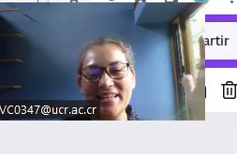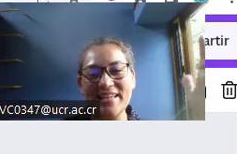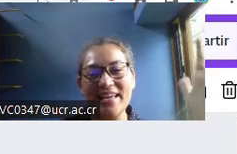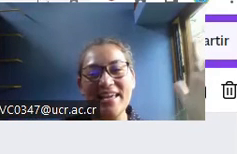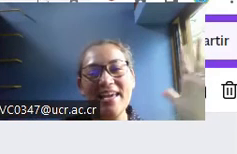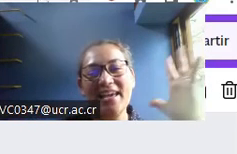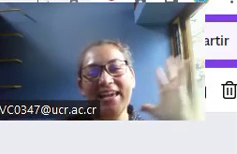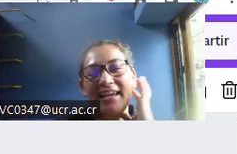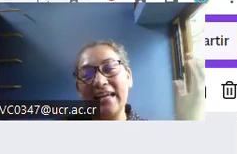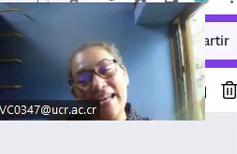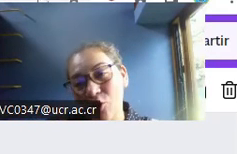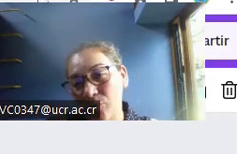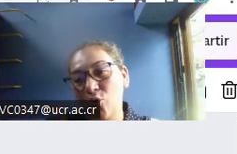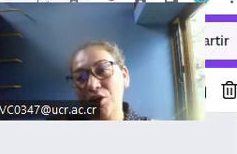Entonces,